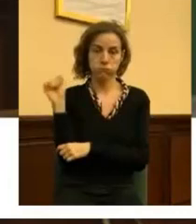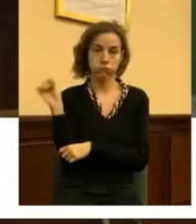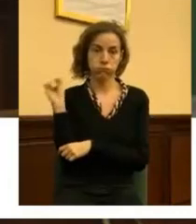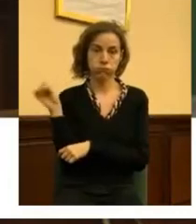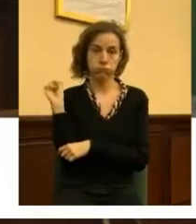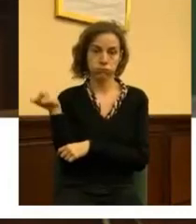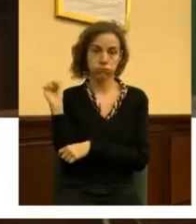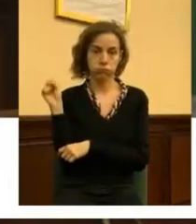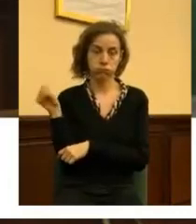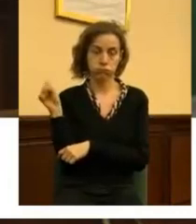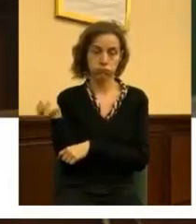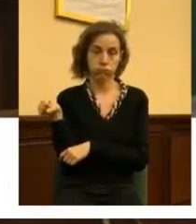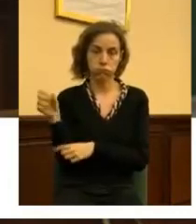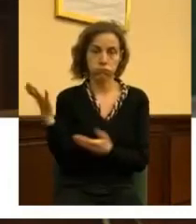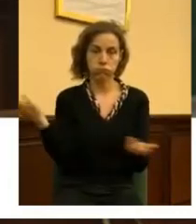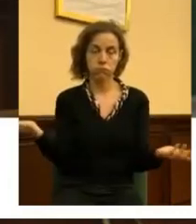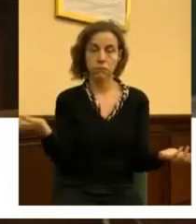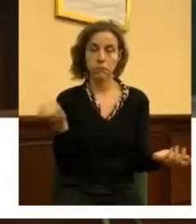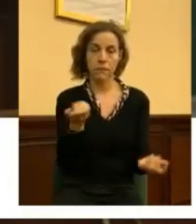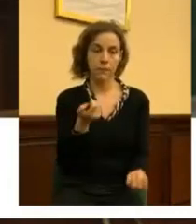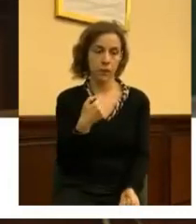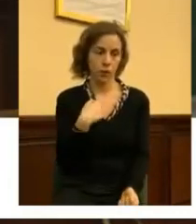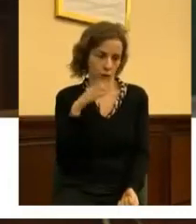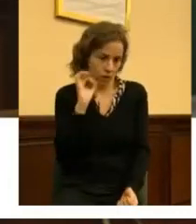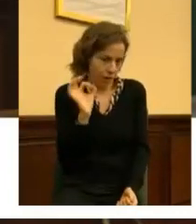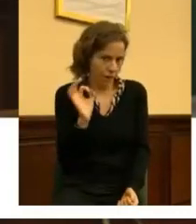patatero. Si yo, de verdad,